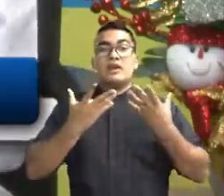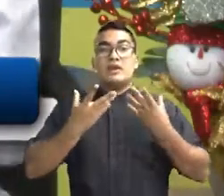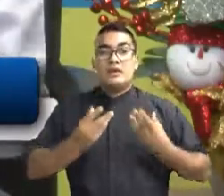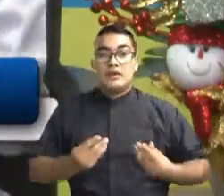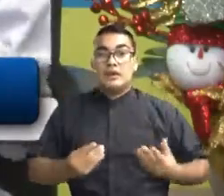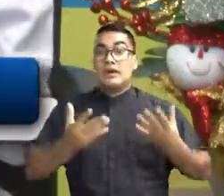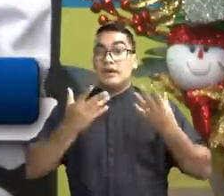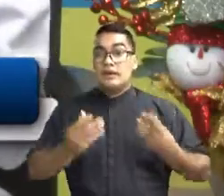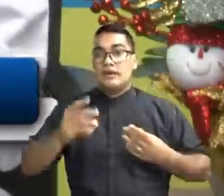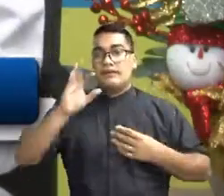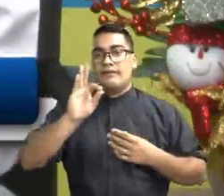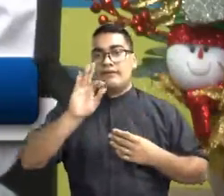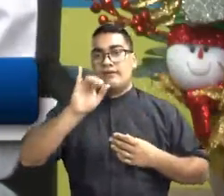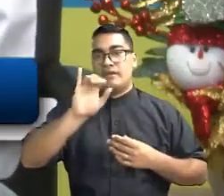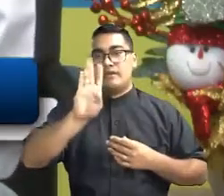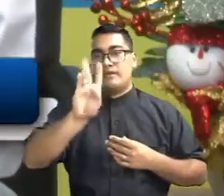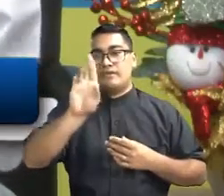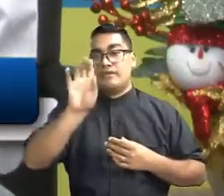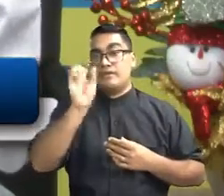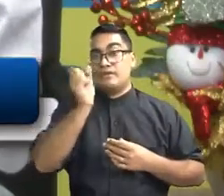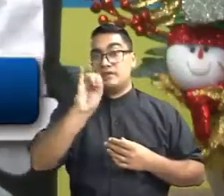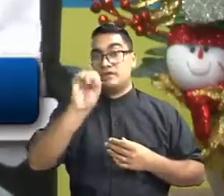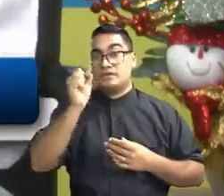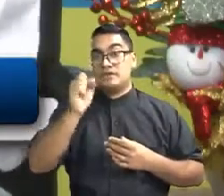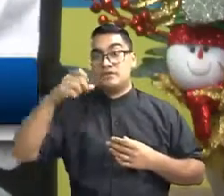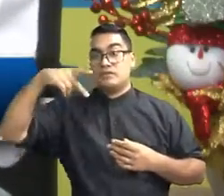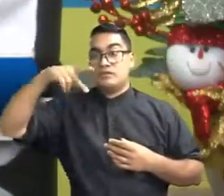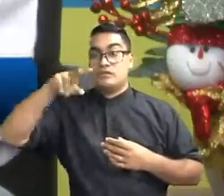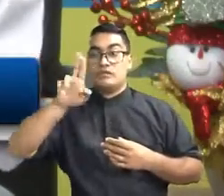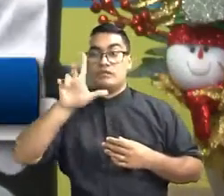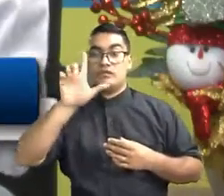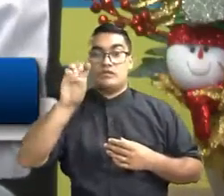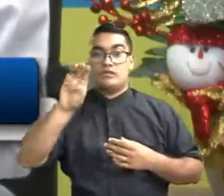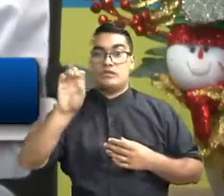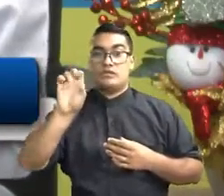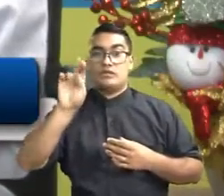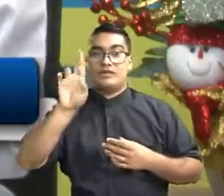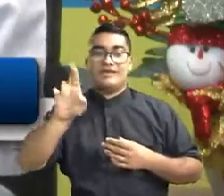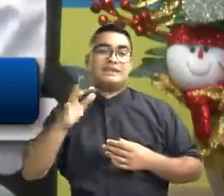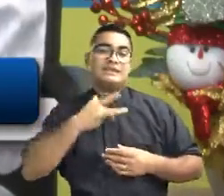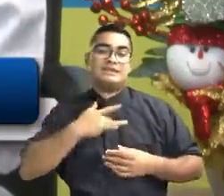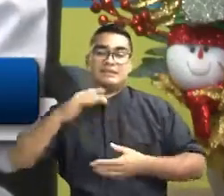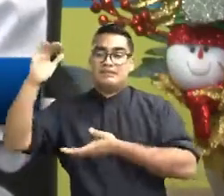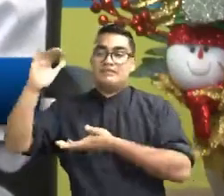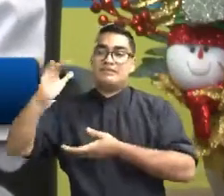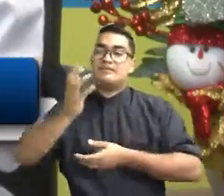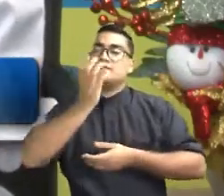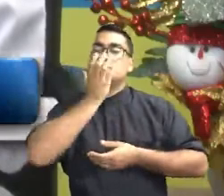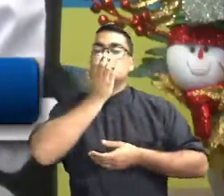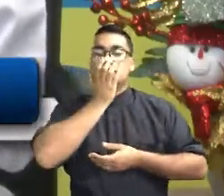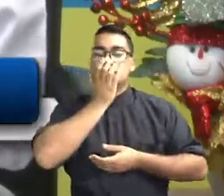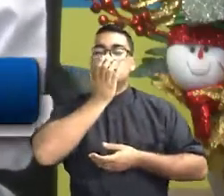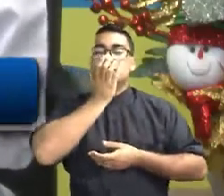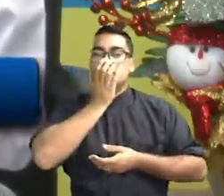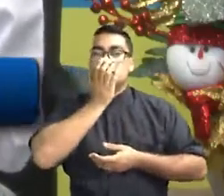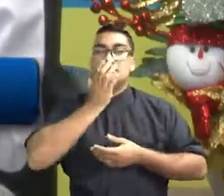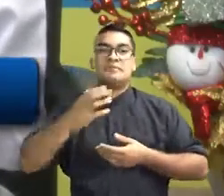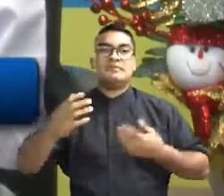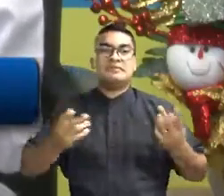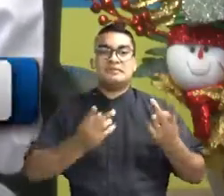un paciente con un pulmón fibrótico es un paciente que es dependiente de oxígeno, que su calidad de vida